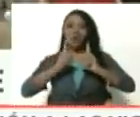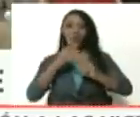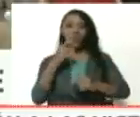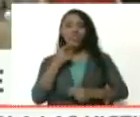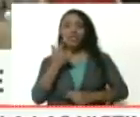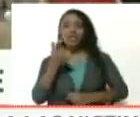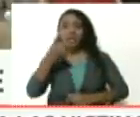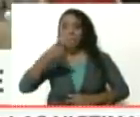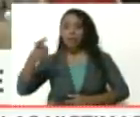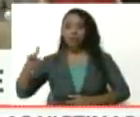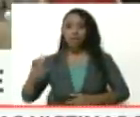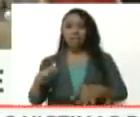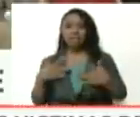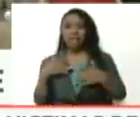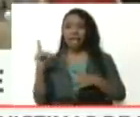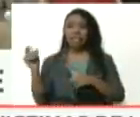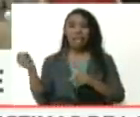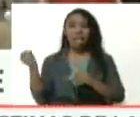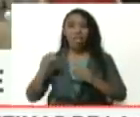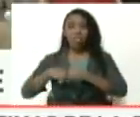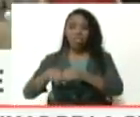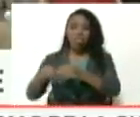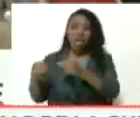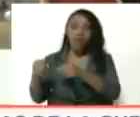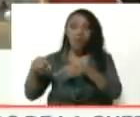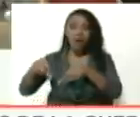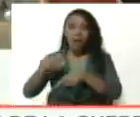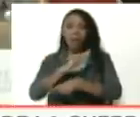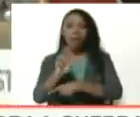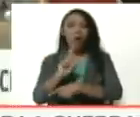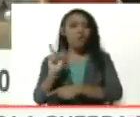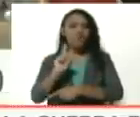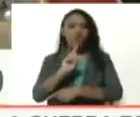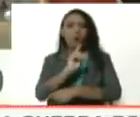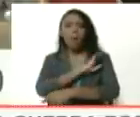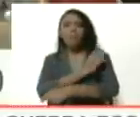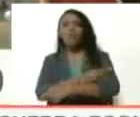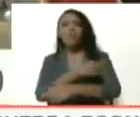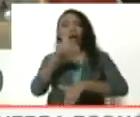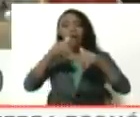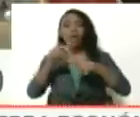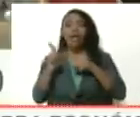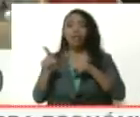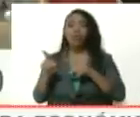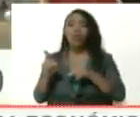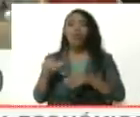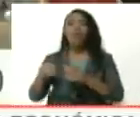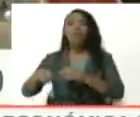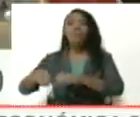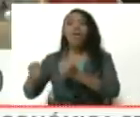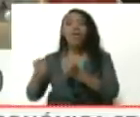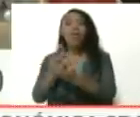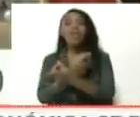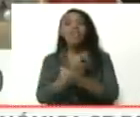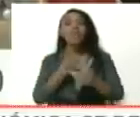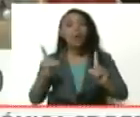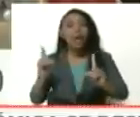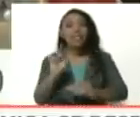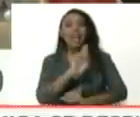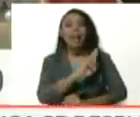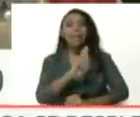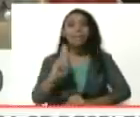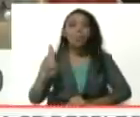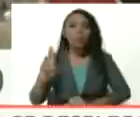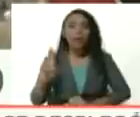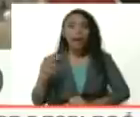de este daño a la República, porque no es al poder electoral, es un daño a la democracia, a la República.